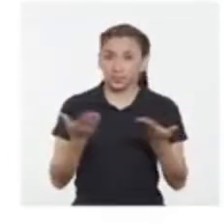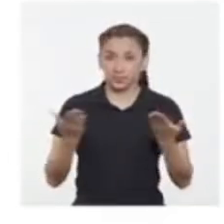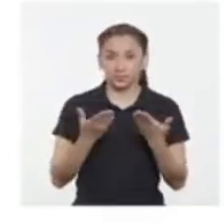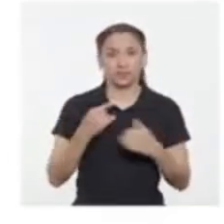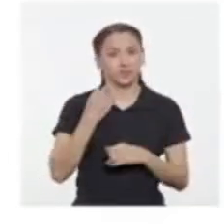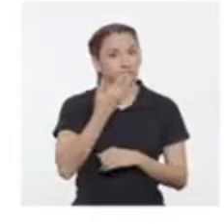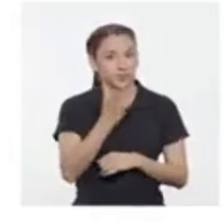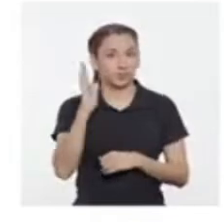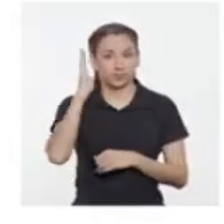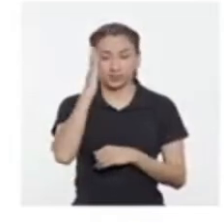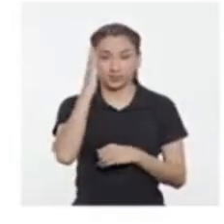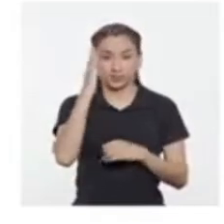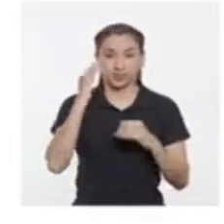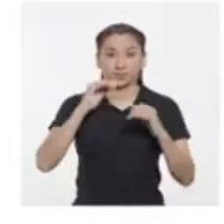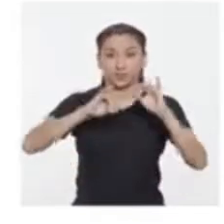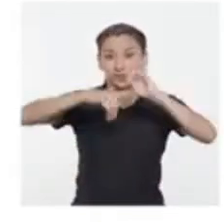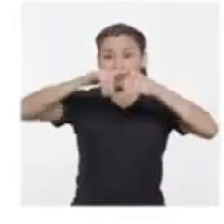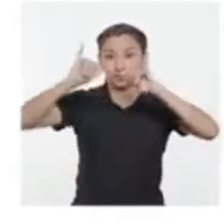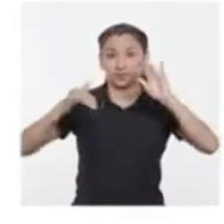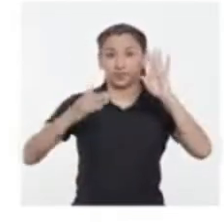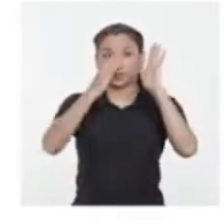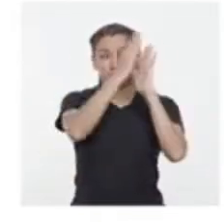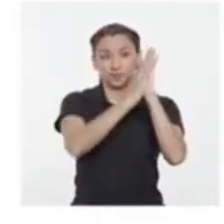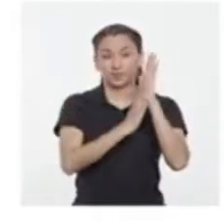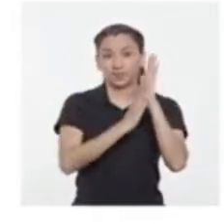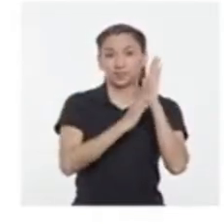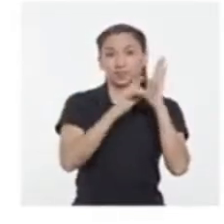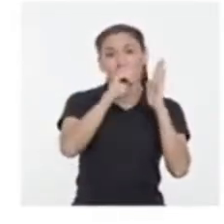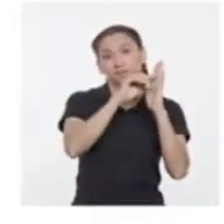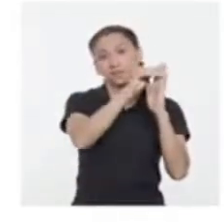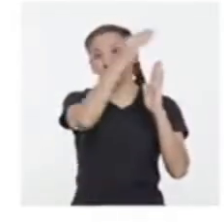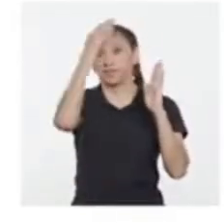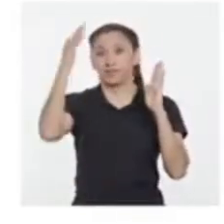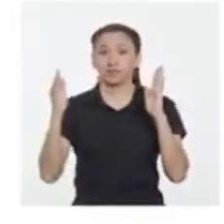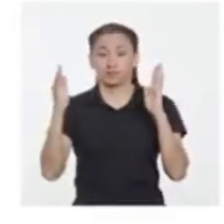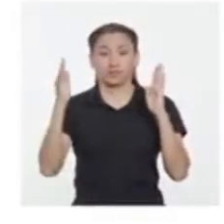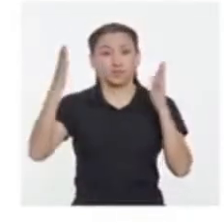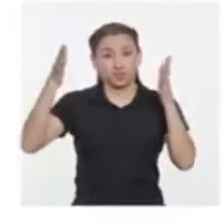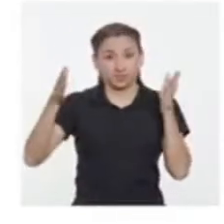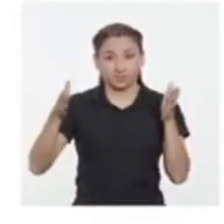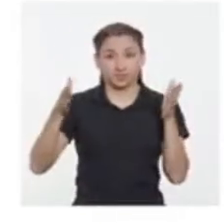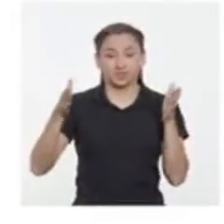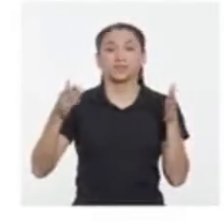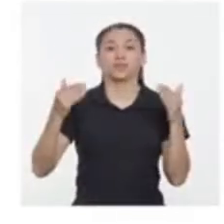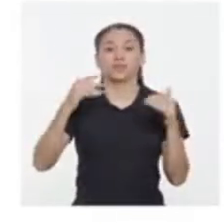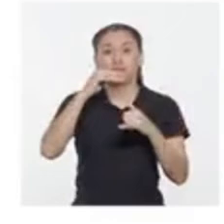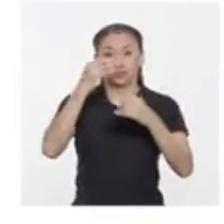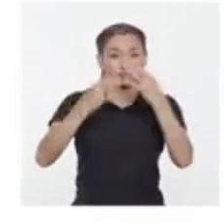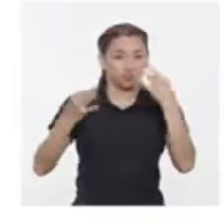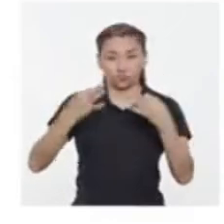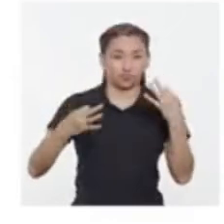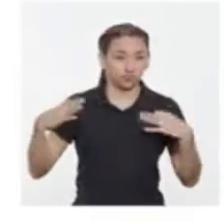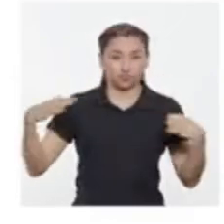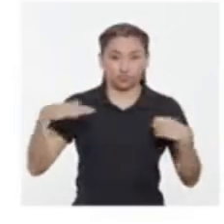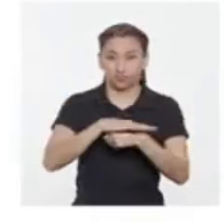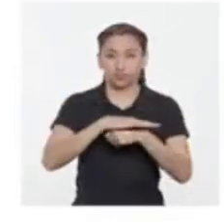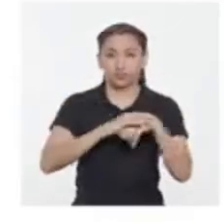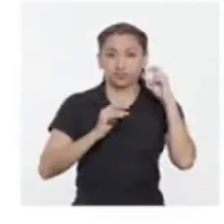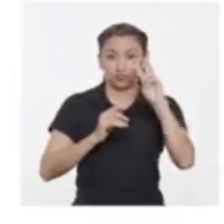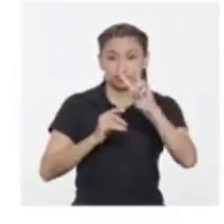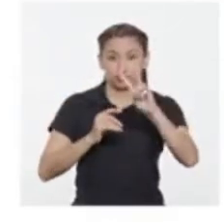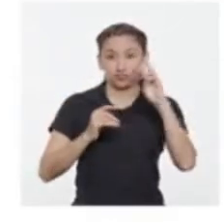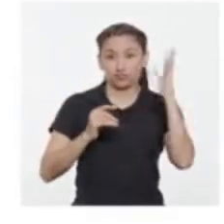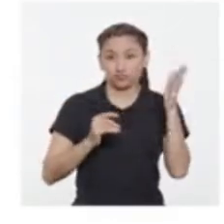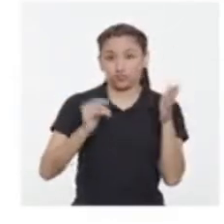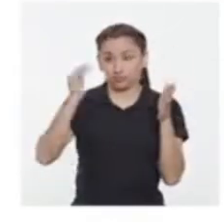lo tanto, como la estructura tiene una cara posterior semejante a la cara anterior, el total de metros lineales de